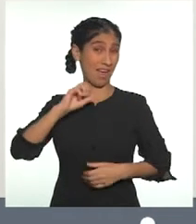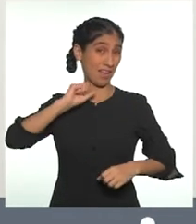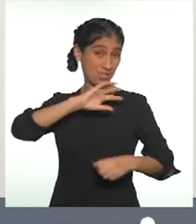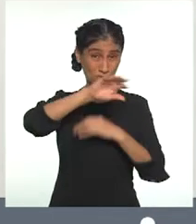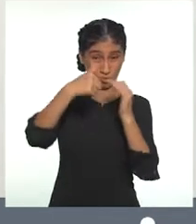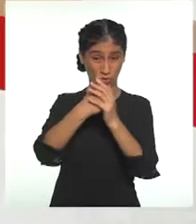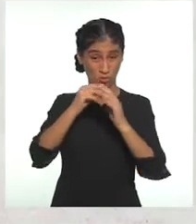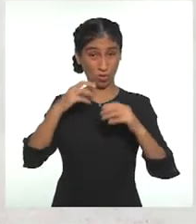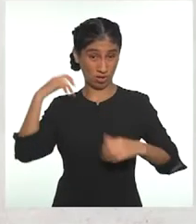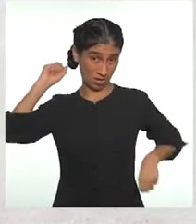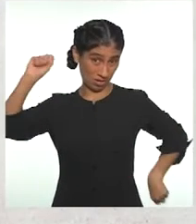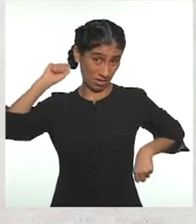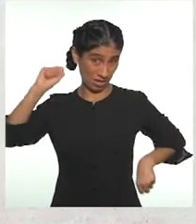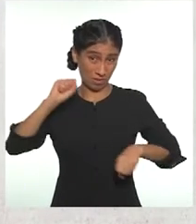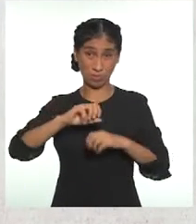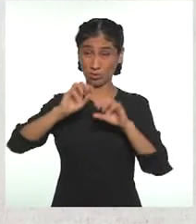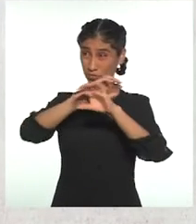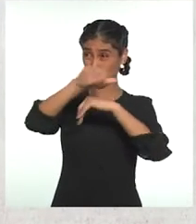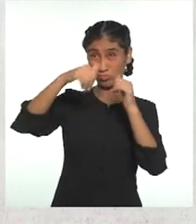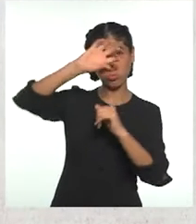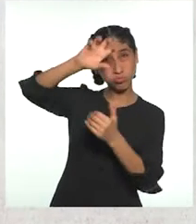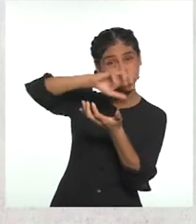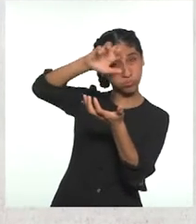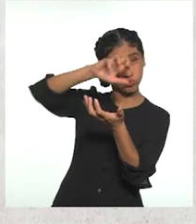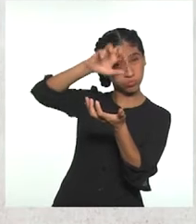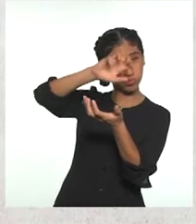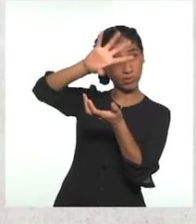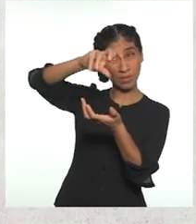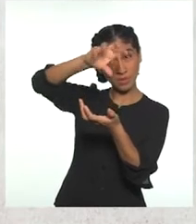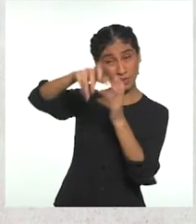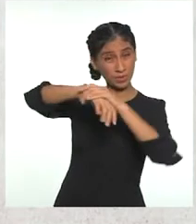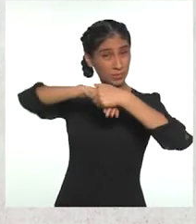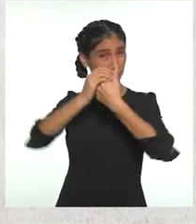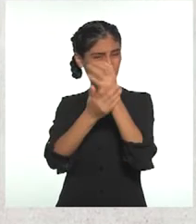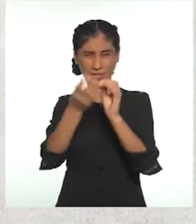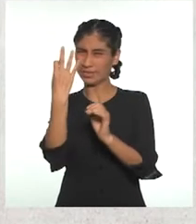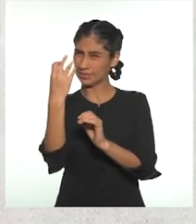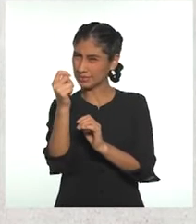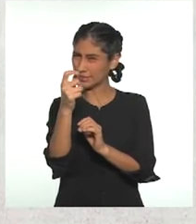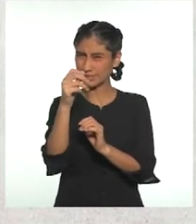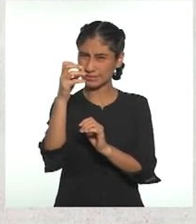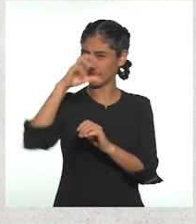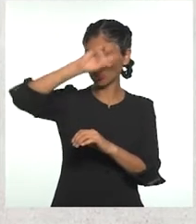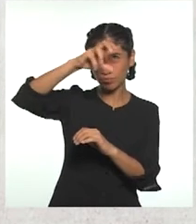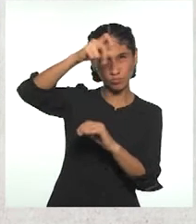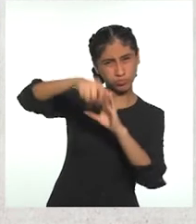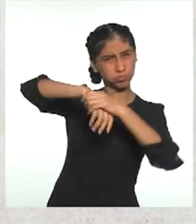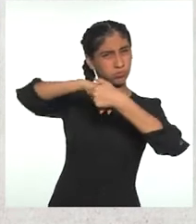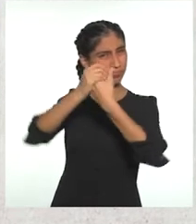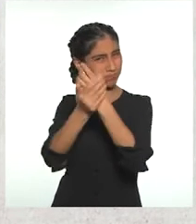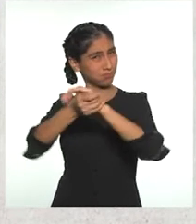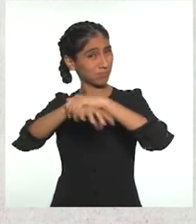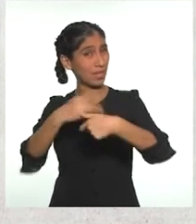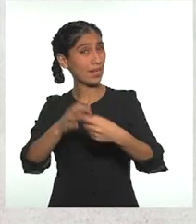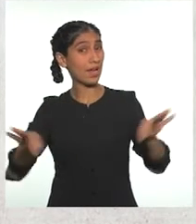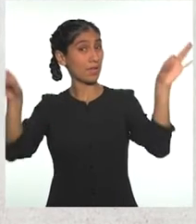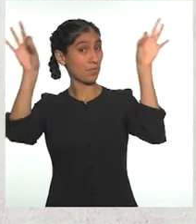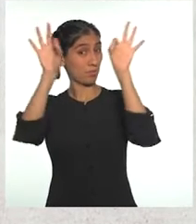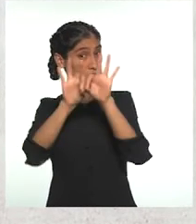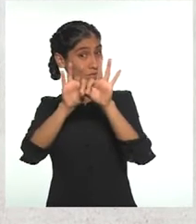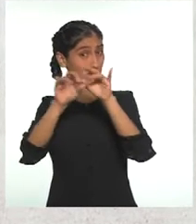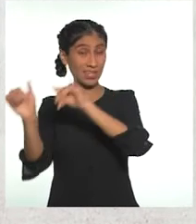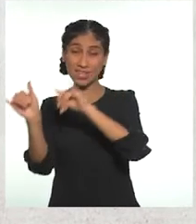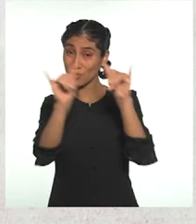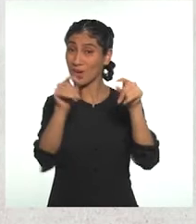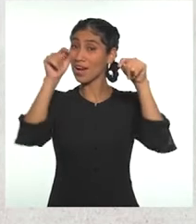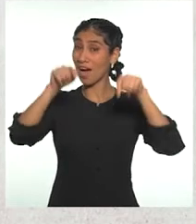personal. Por ejemplo, era importante que la población se lavara las manos constantemente. Ese hábito es similar para